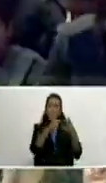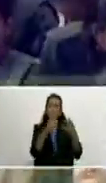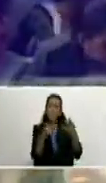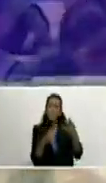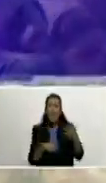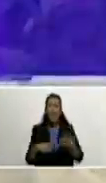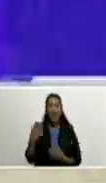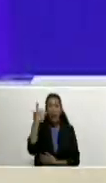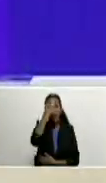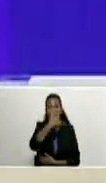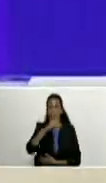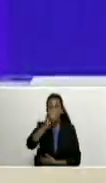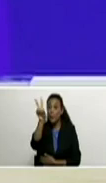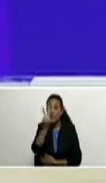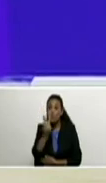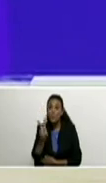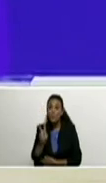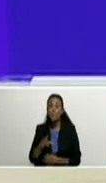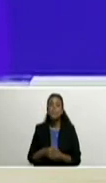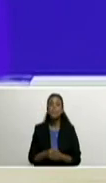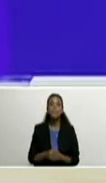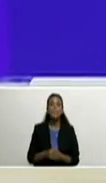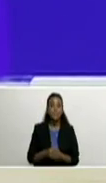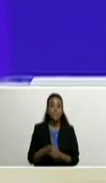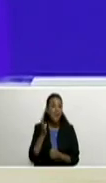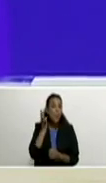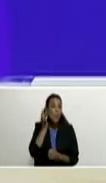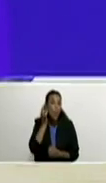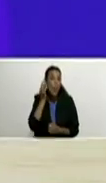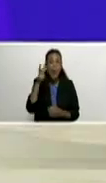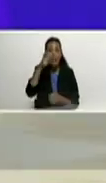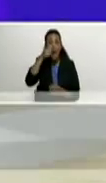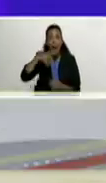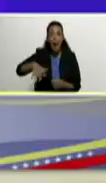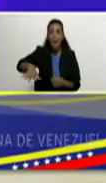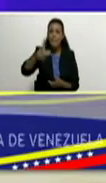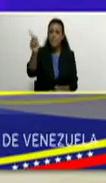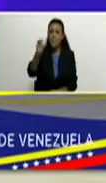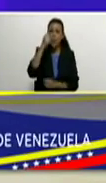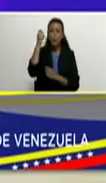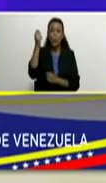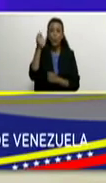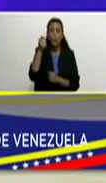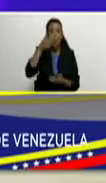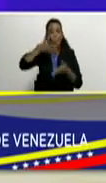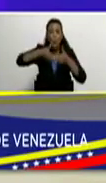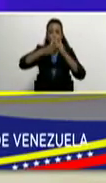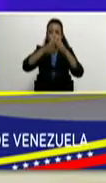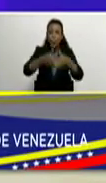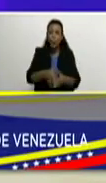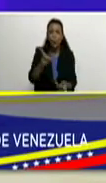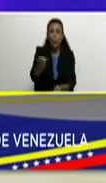mujer afrovenezolana, a la mujer campesina, a la mujer pescadora,